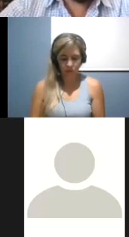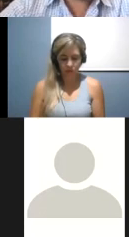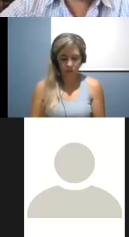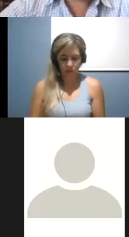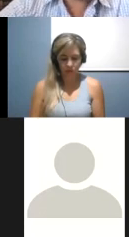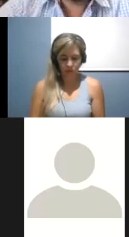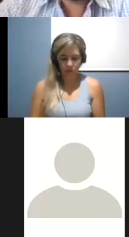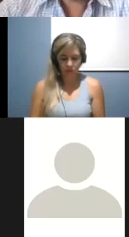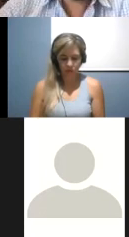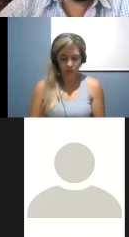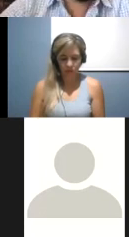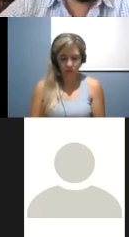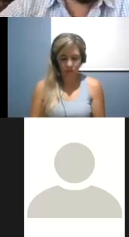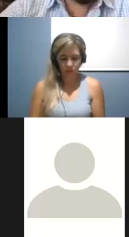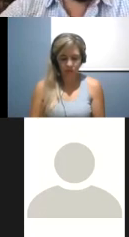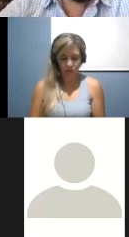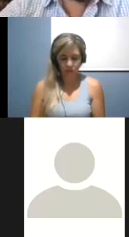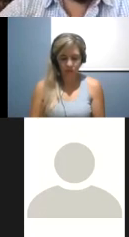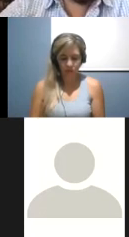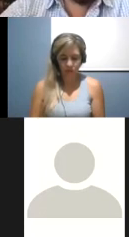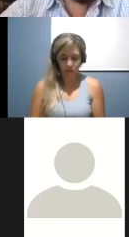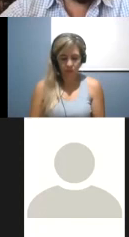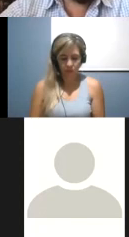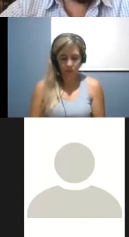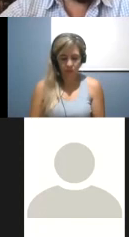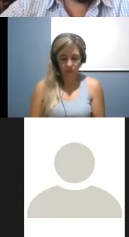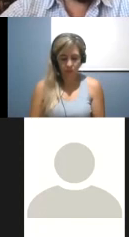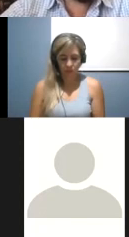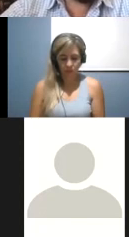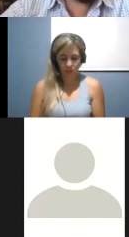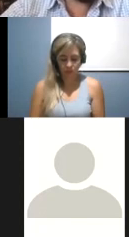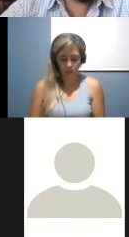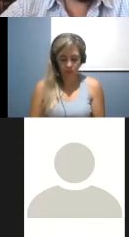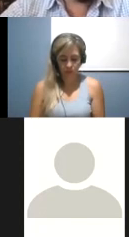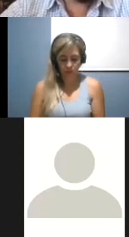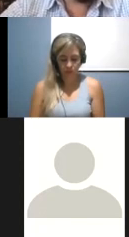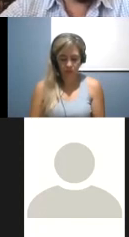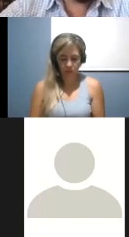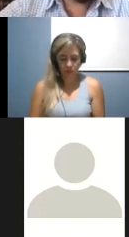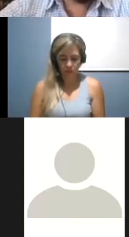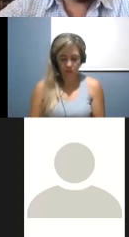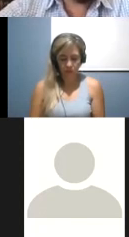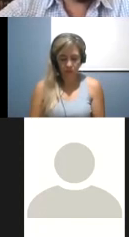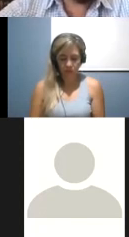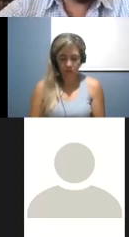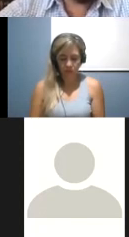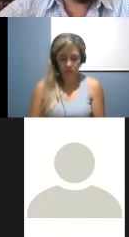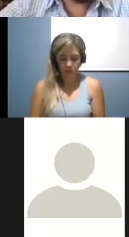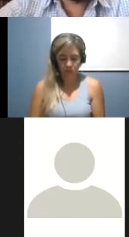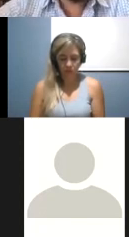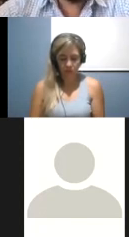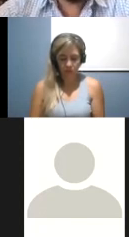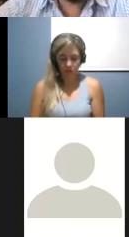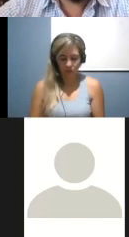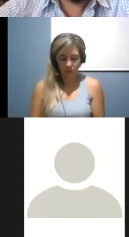una definición estándar para todas las organizaciones. Imagínate, Virgilio, si tenés que vos comercializar en otro país,